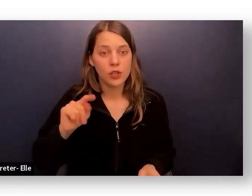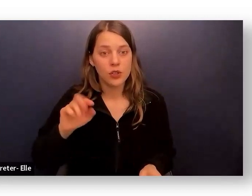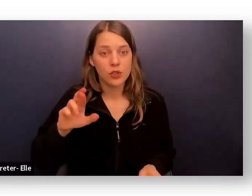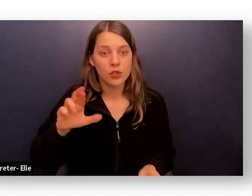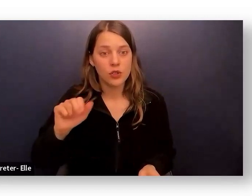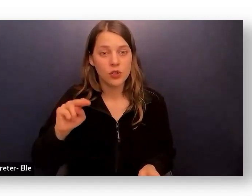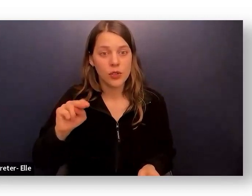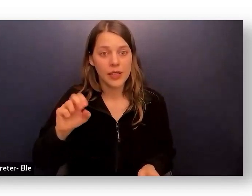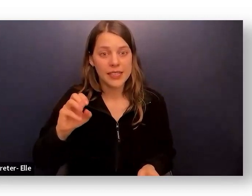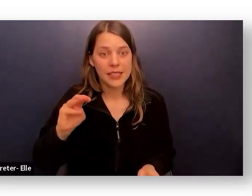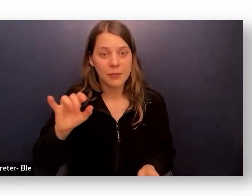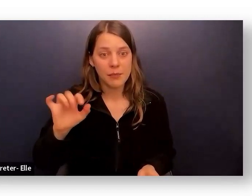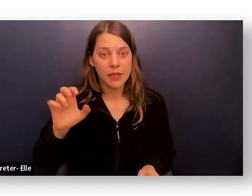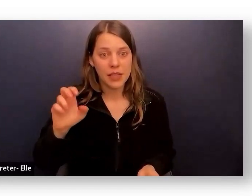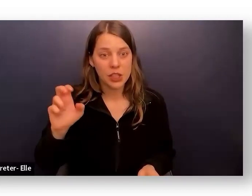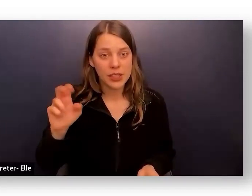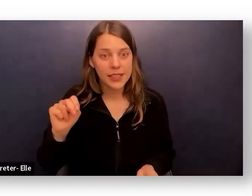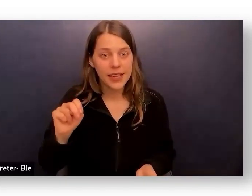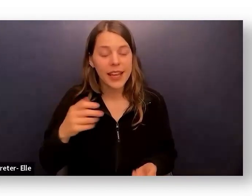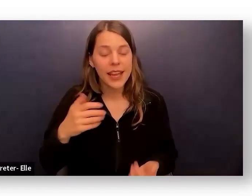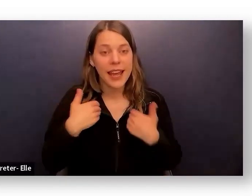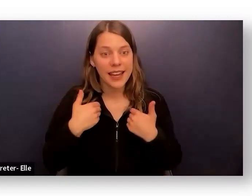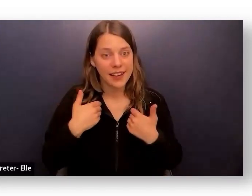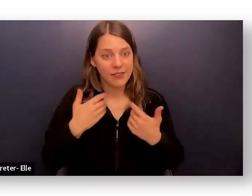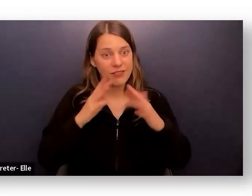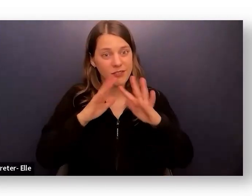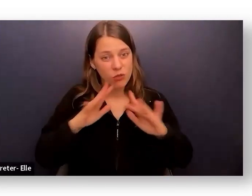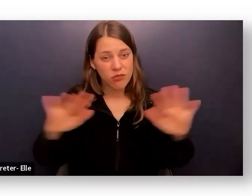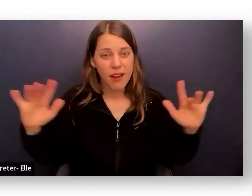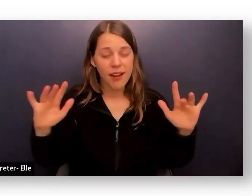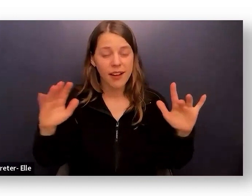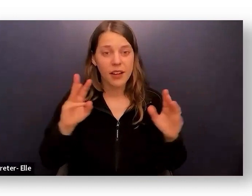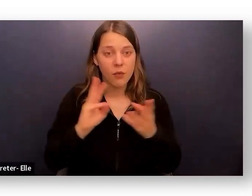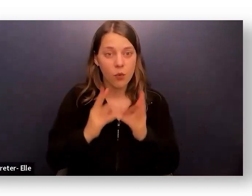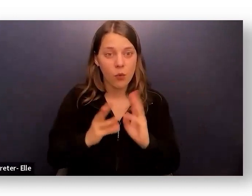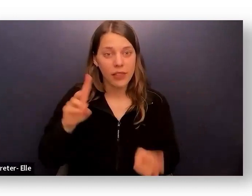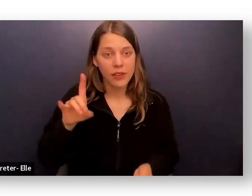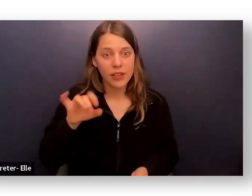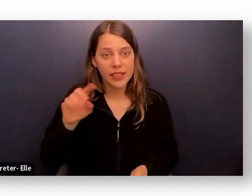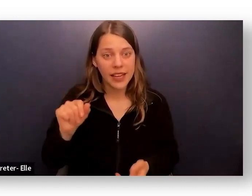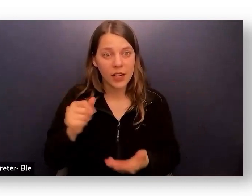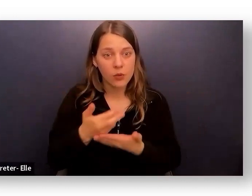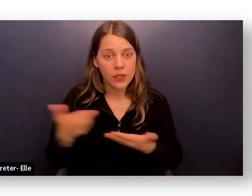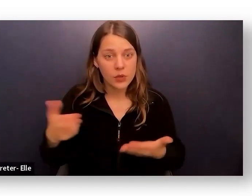Y también tenemos otras en otras partes.